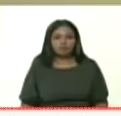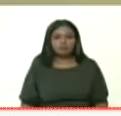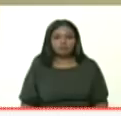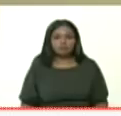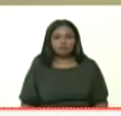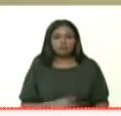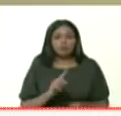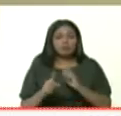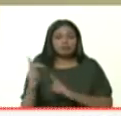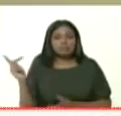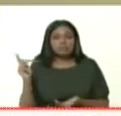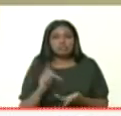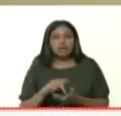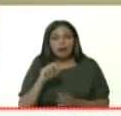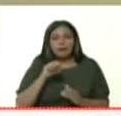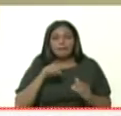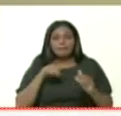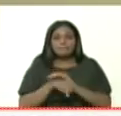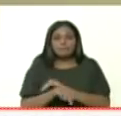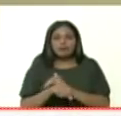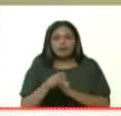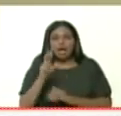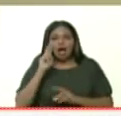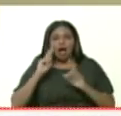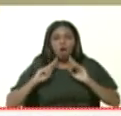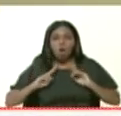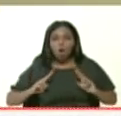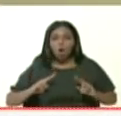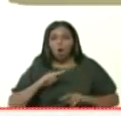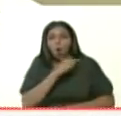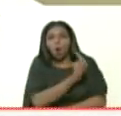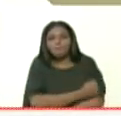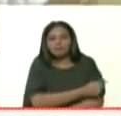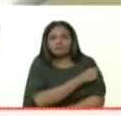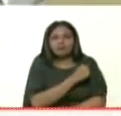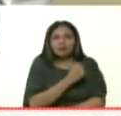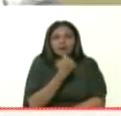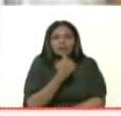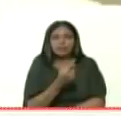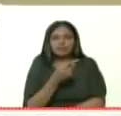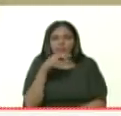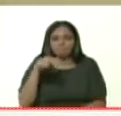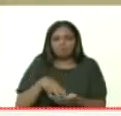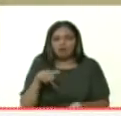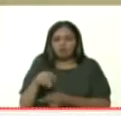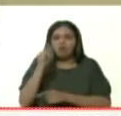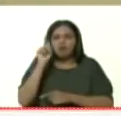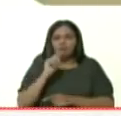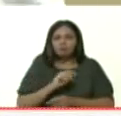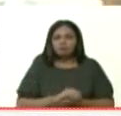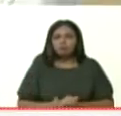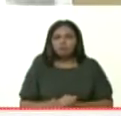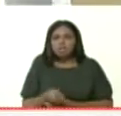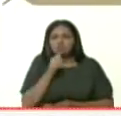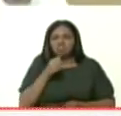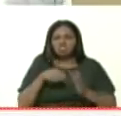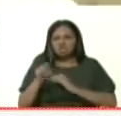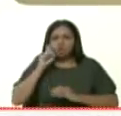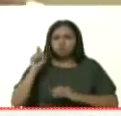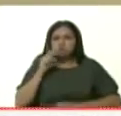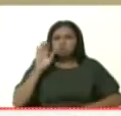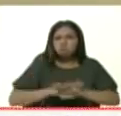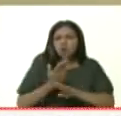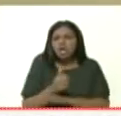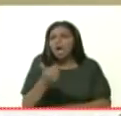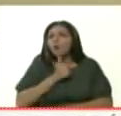llega a parir, a donde llega, al hospital, y le dicen, párate ahí, ¿quién te mandó a salir embarazada?